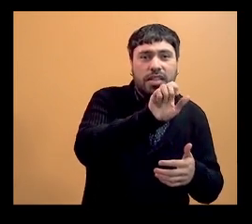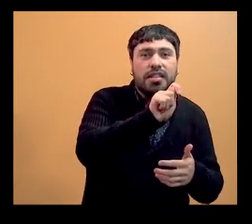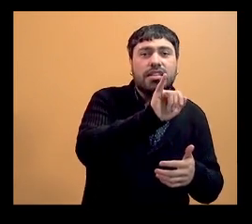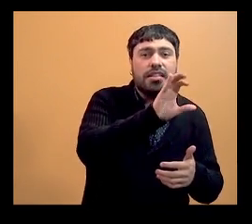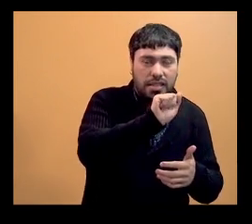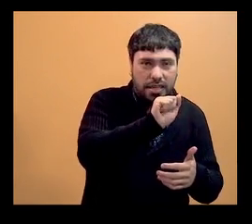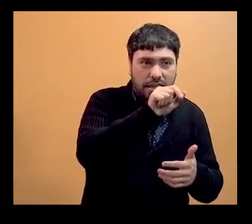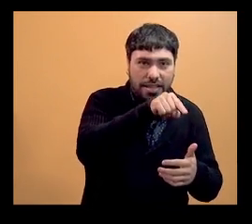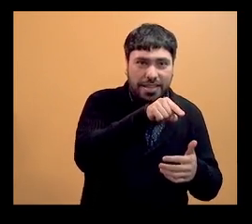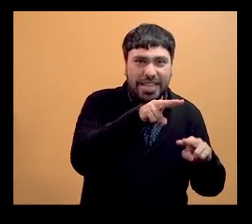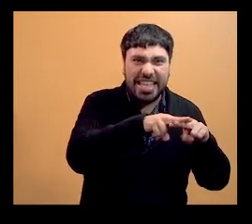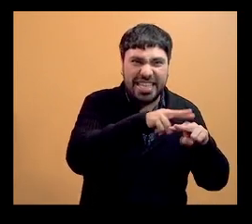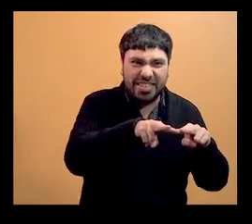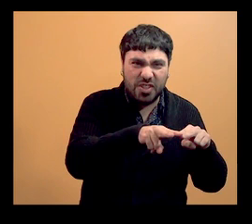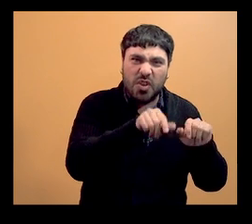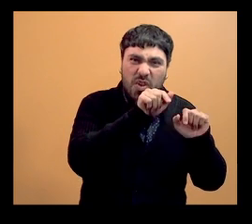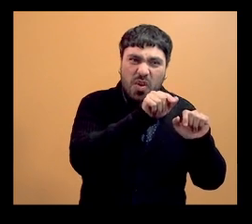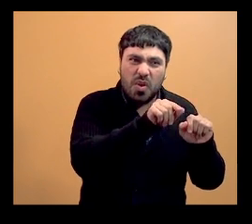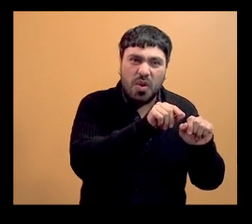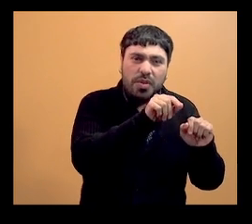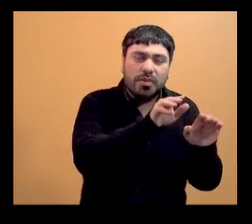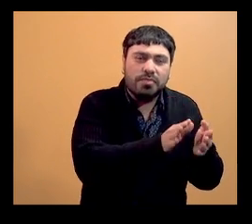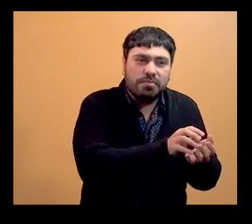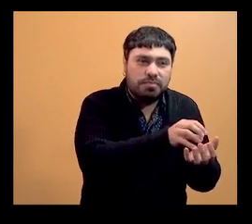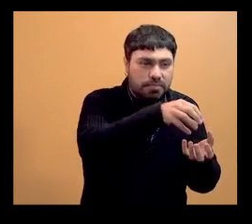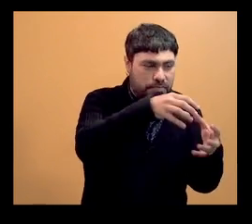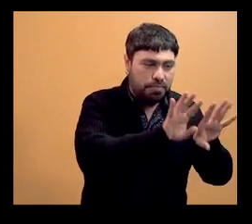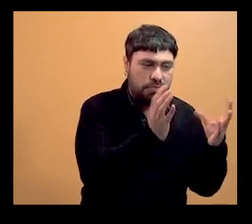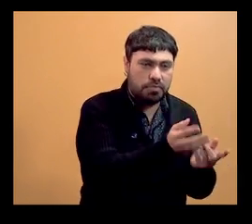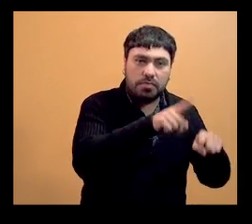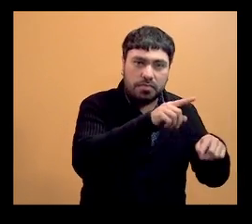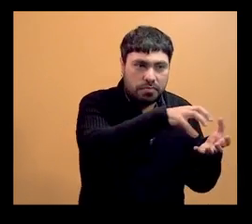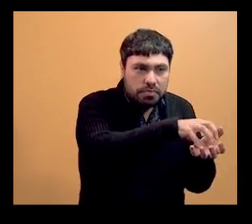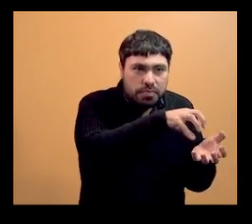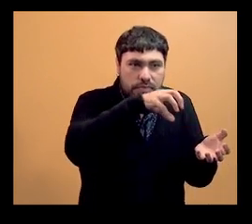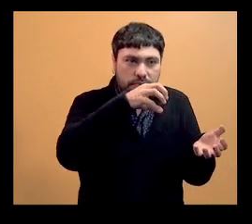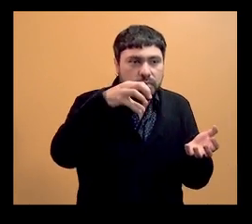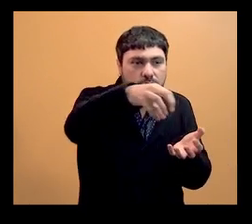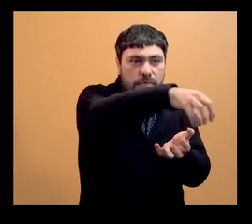Eso es todo lo que podía hacer el Sputnik, emitir simplemente un beep repetitivo que podía ser captado por